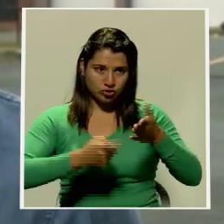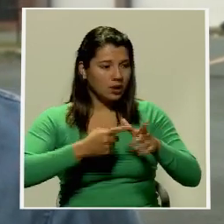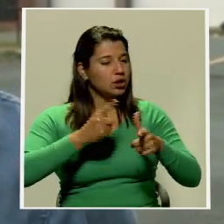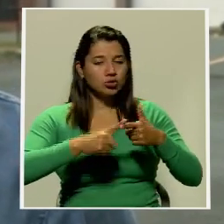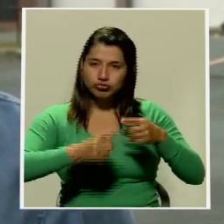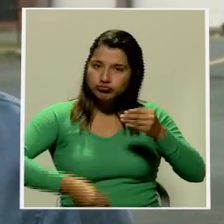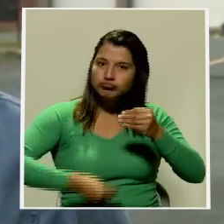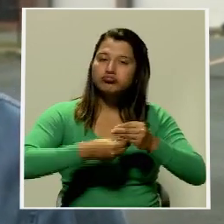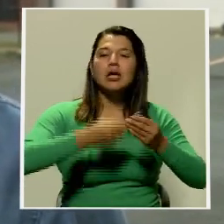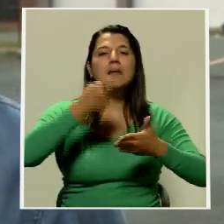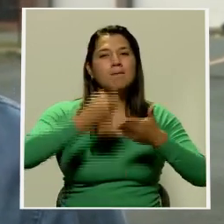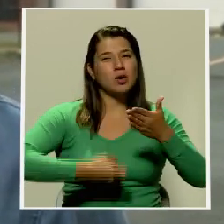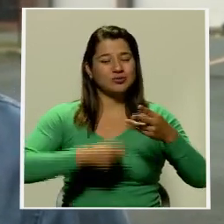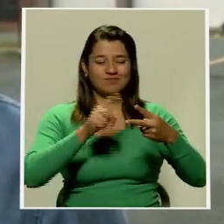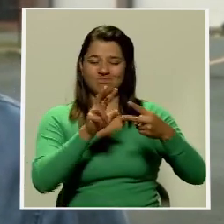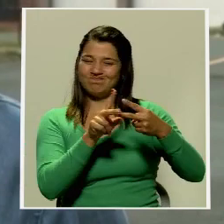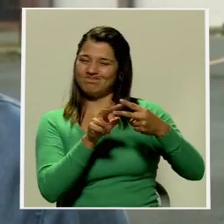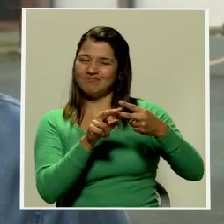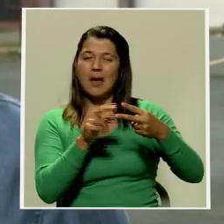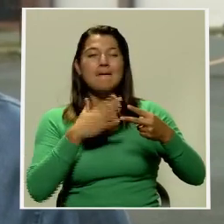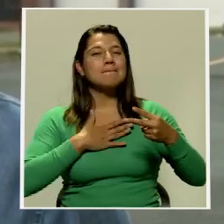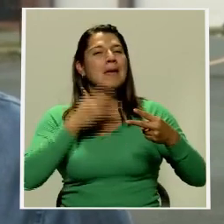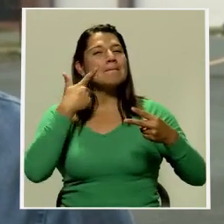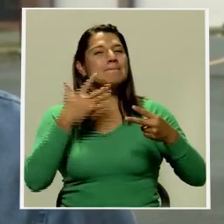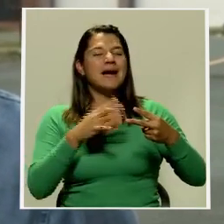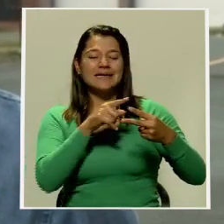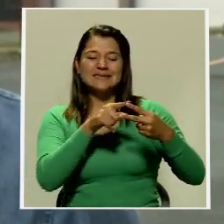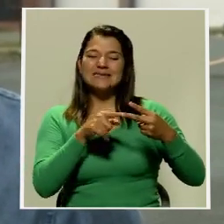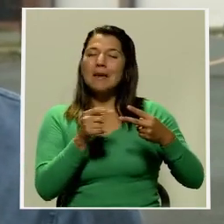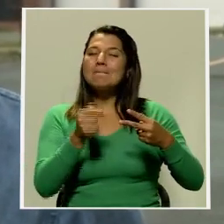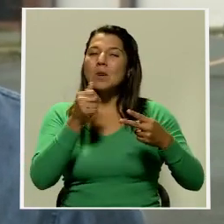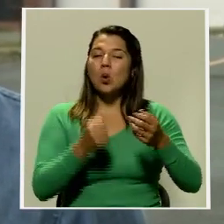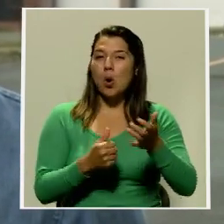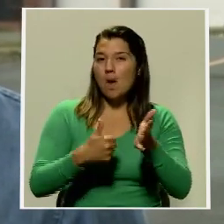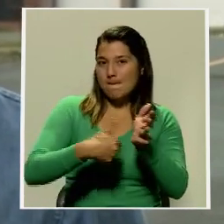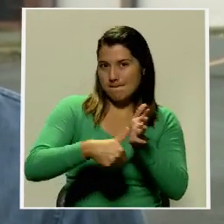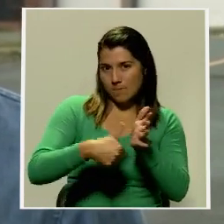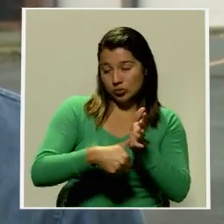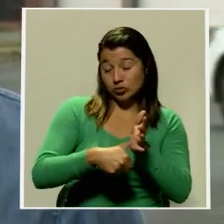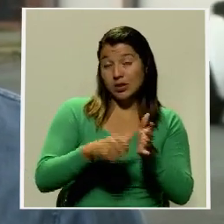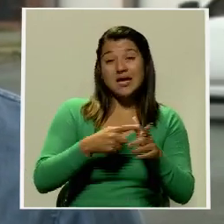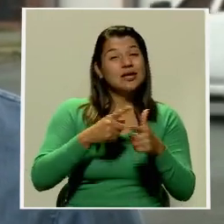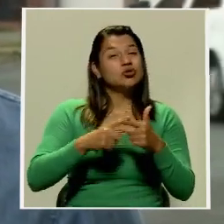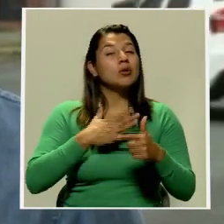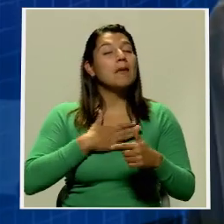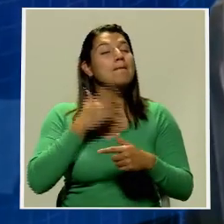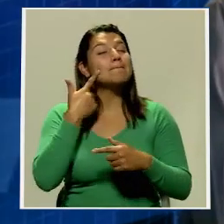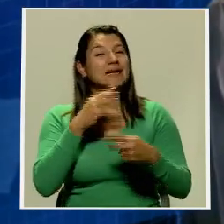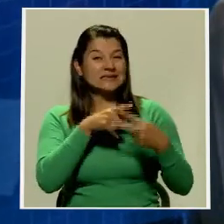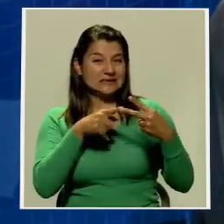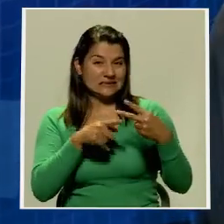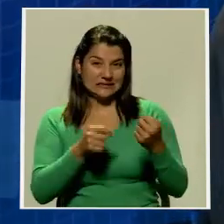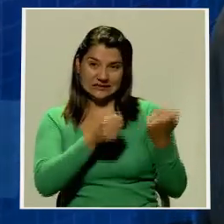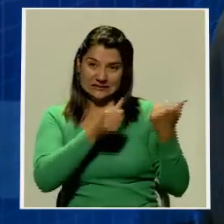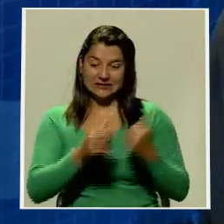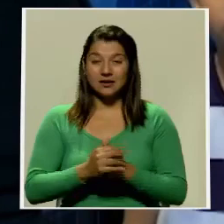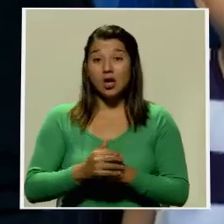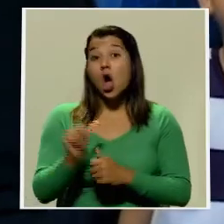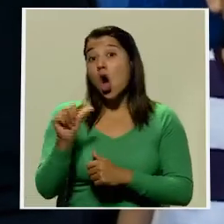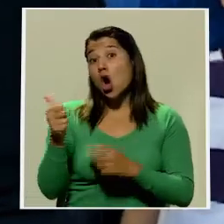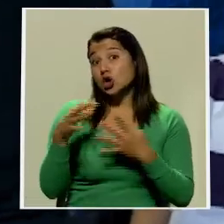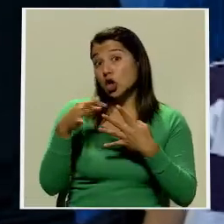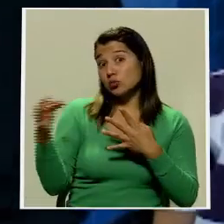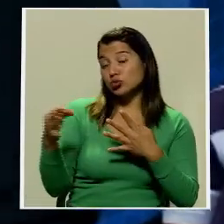ingresos, pero aún así me parece que esa tendría menos viabilidad y me parece que esa va a quedar descartada. Otra alternativa